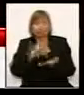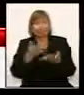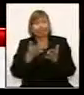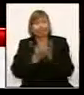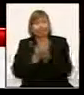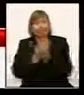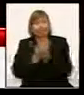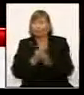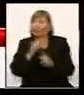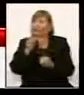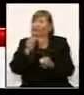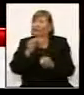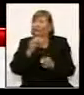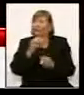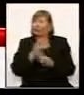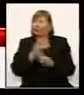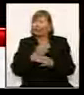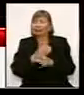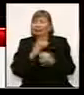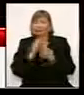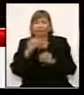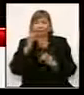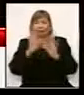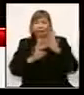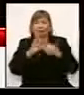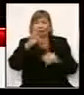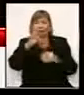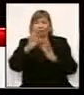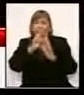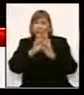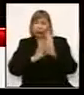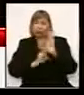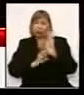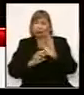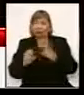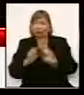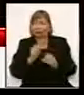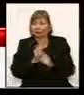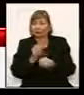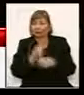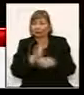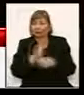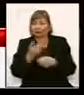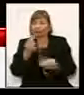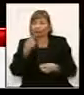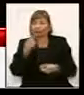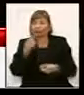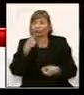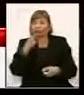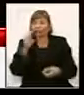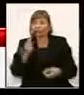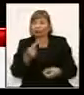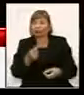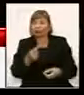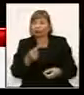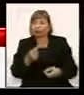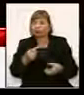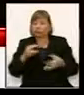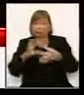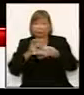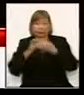Entonces ahí se han desarrollado una línea de 12 proyectos que están siendo ejecutados. Uno de ellos es el tema del anillo vial